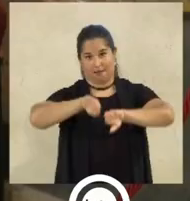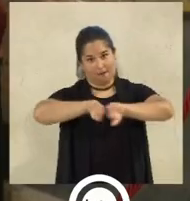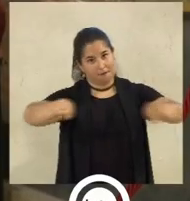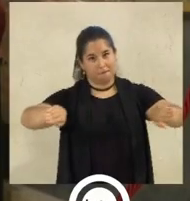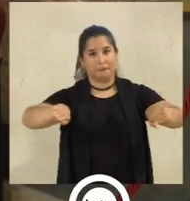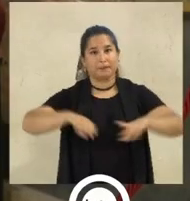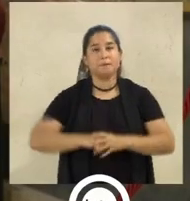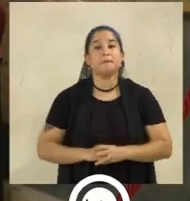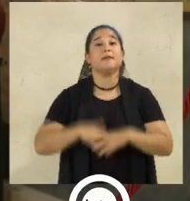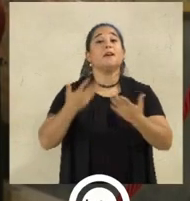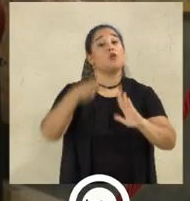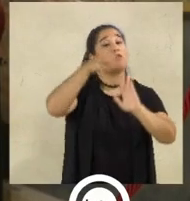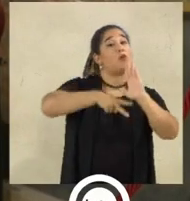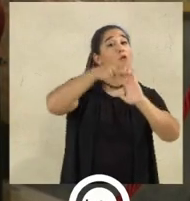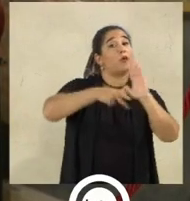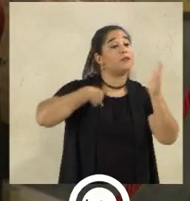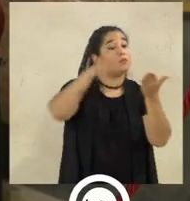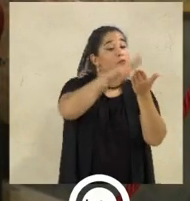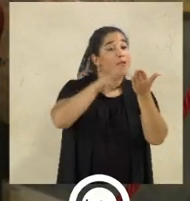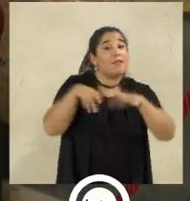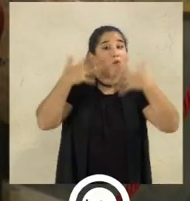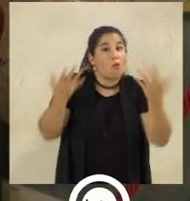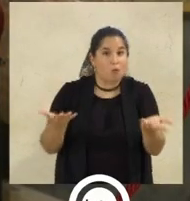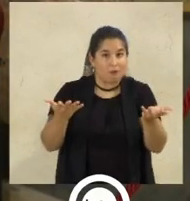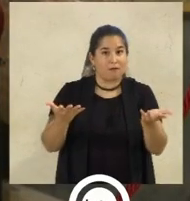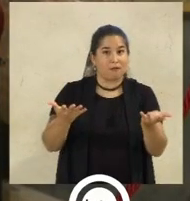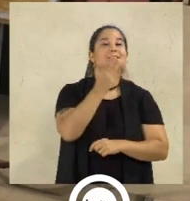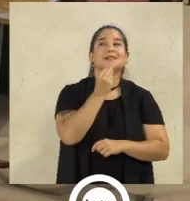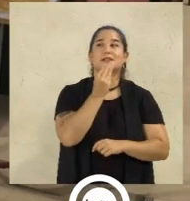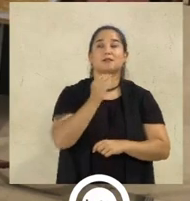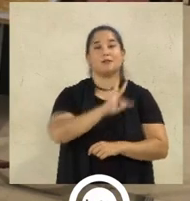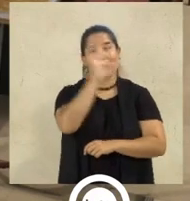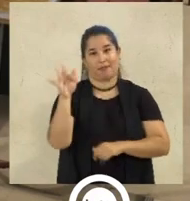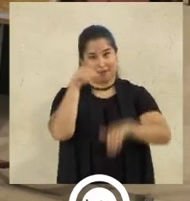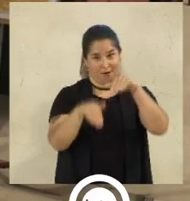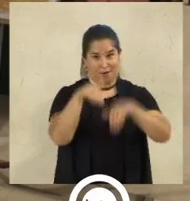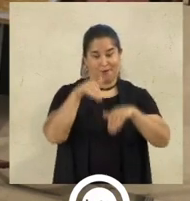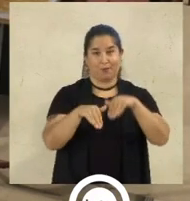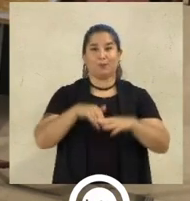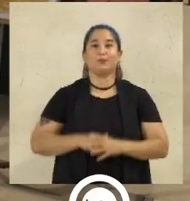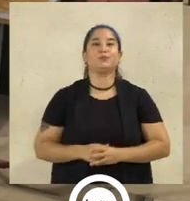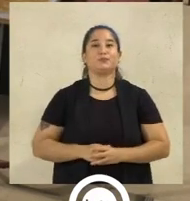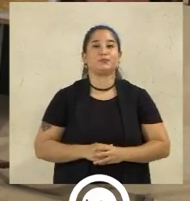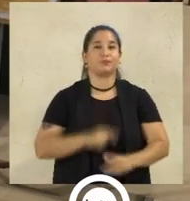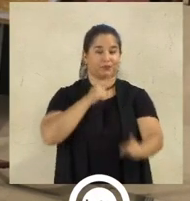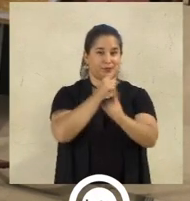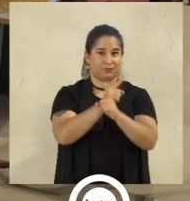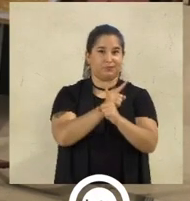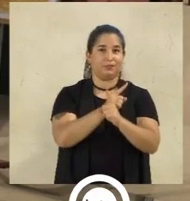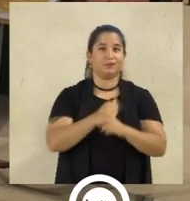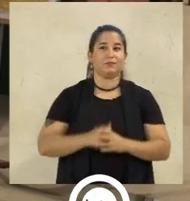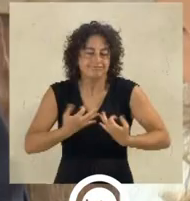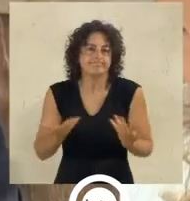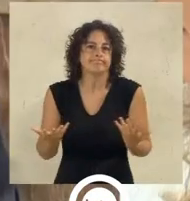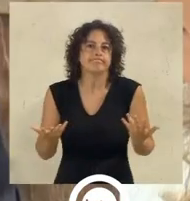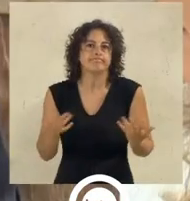generación de 15 o más puestos de trabajo, que implique inversiones superiores al 1,5 millones de euros o que suponga un impacto en la